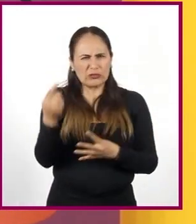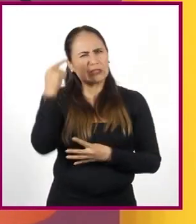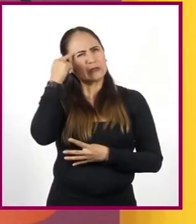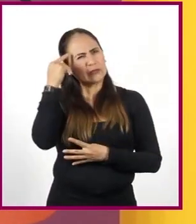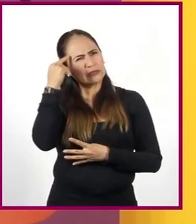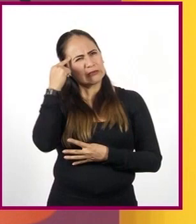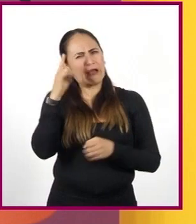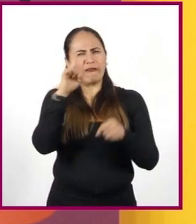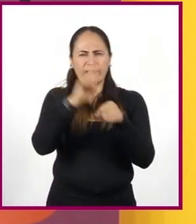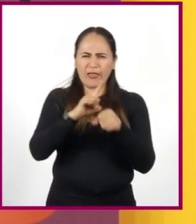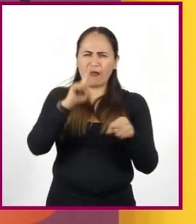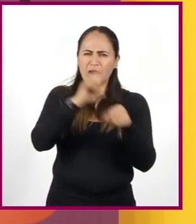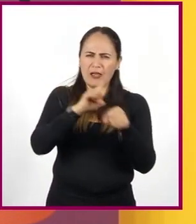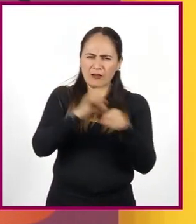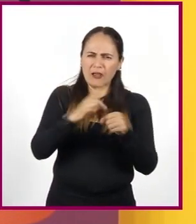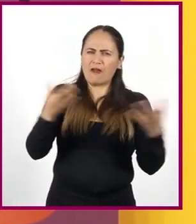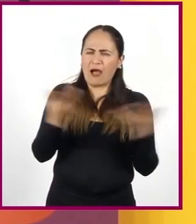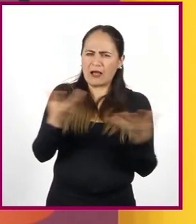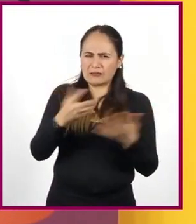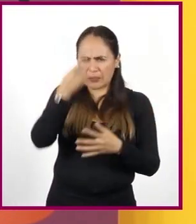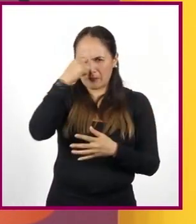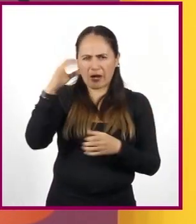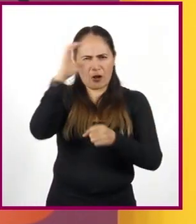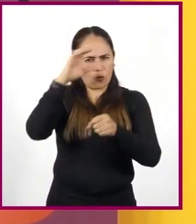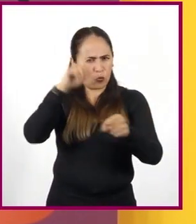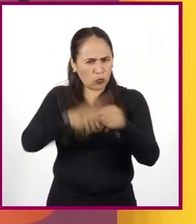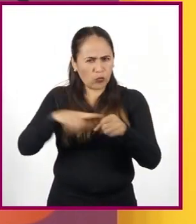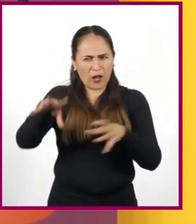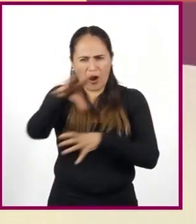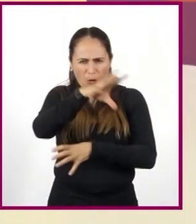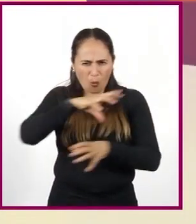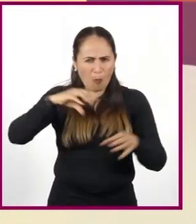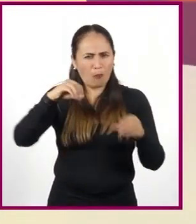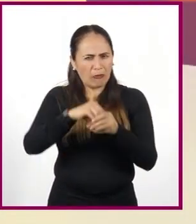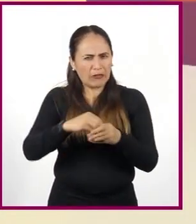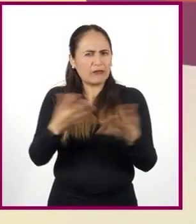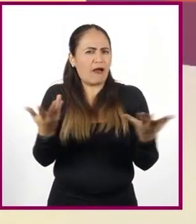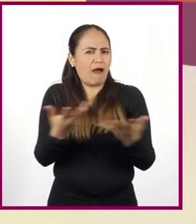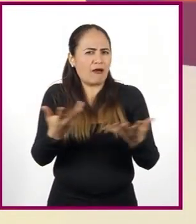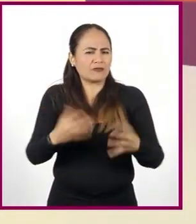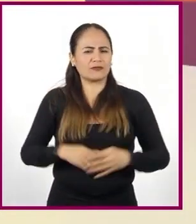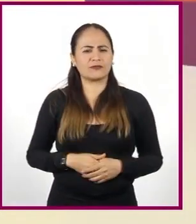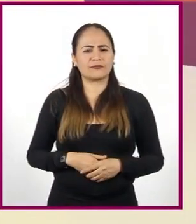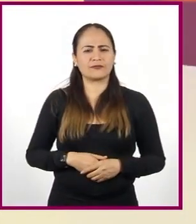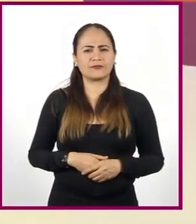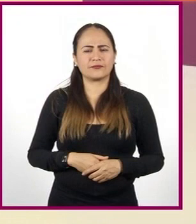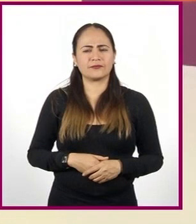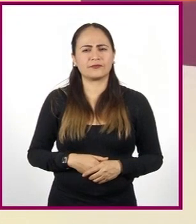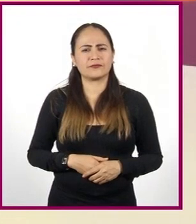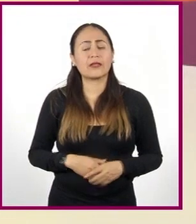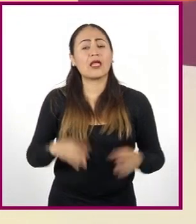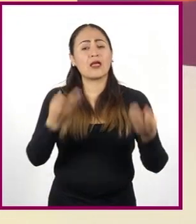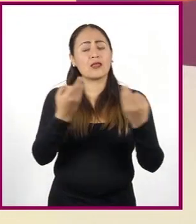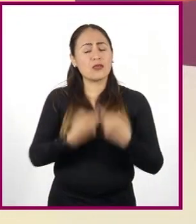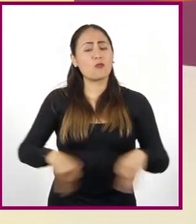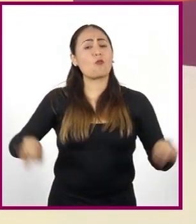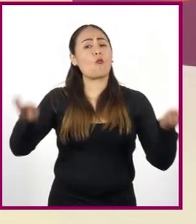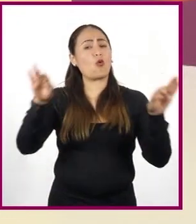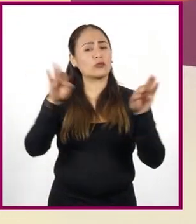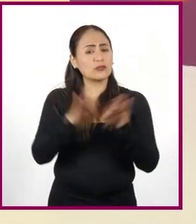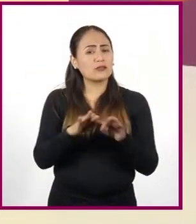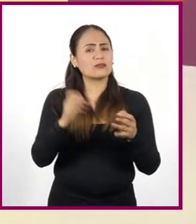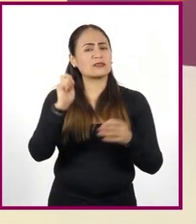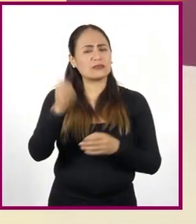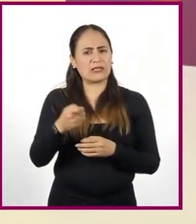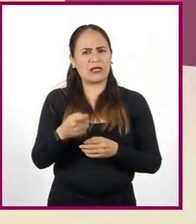a día para promover una cultura incluyente e intercultural? Algo indispensable que debemos hacer es